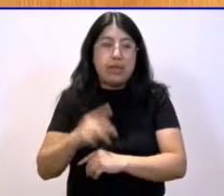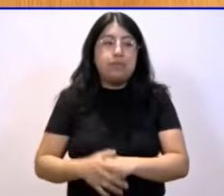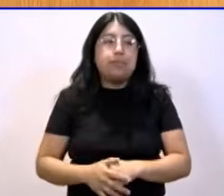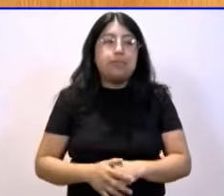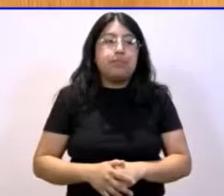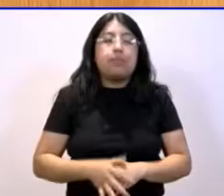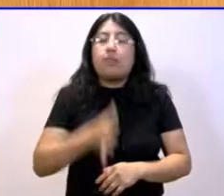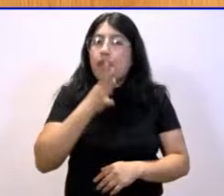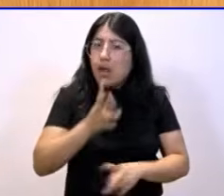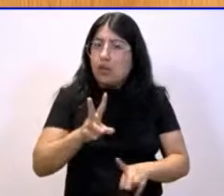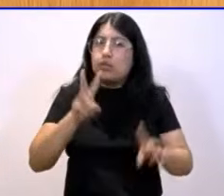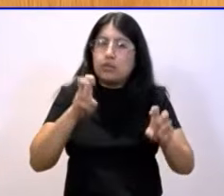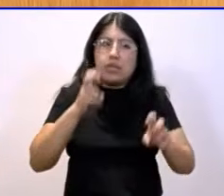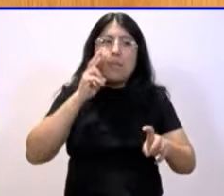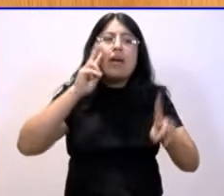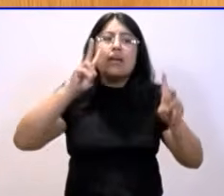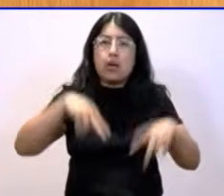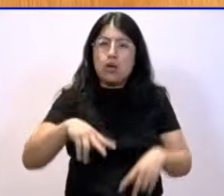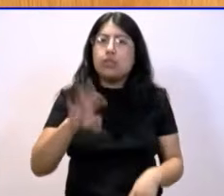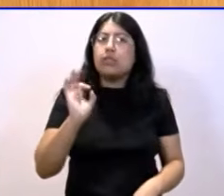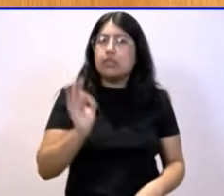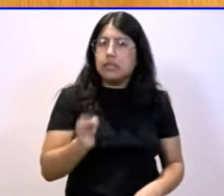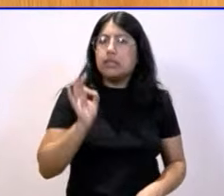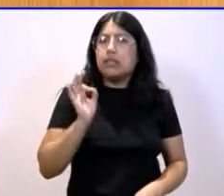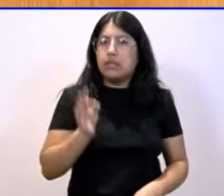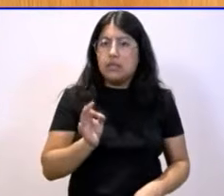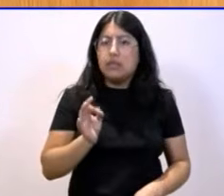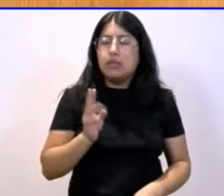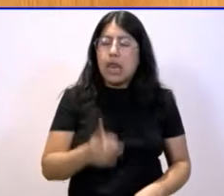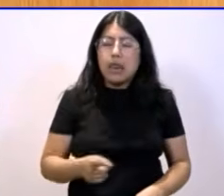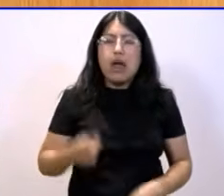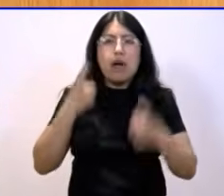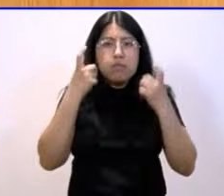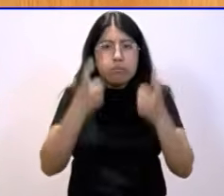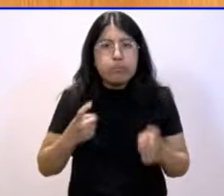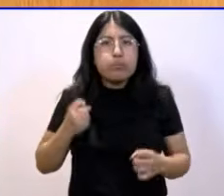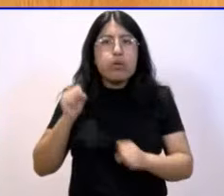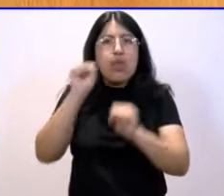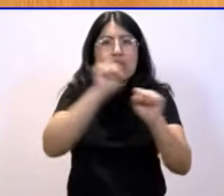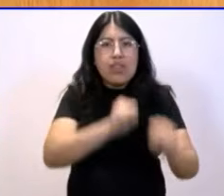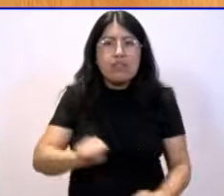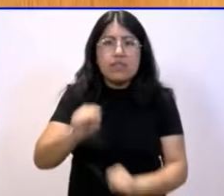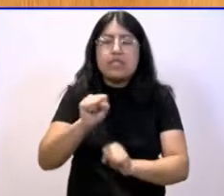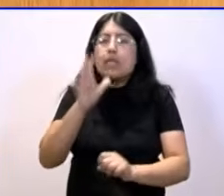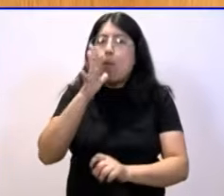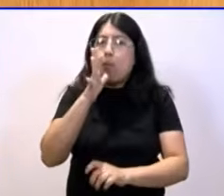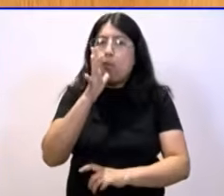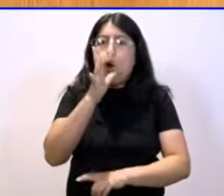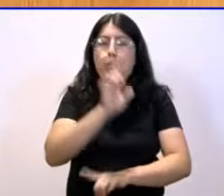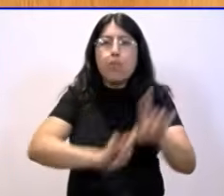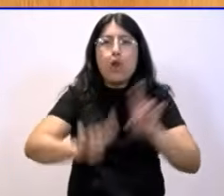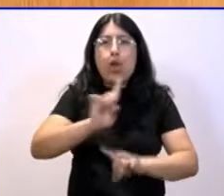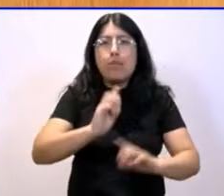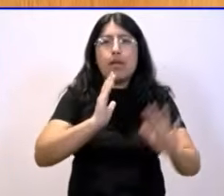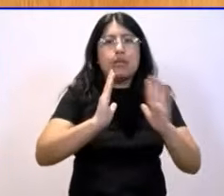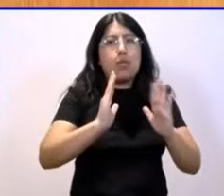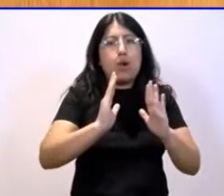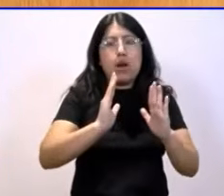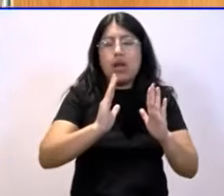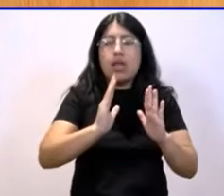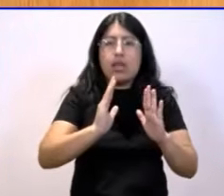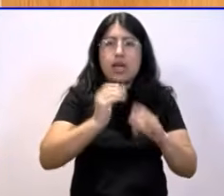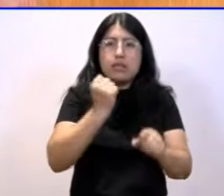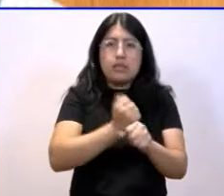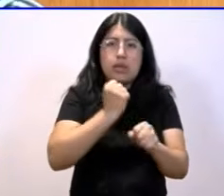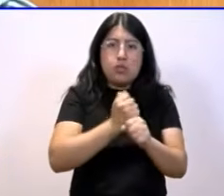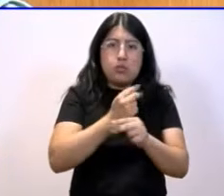tema le debo reconocer que sí tuvo un trabajo denodado en defensa de la solución del problema de la temporalidad de los empleados públicos en nuestro país. Hizo